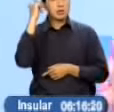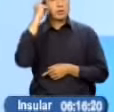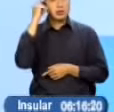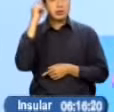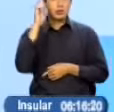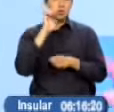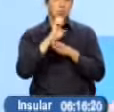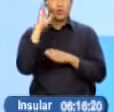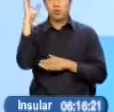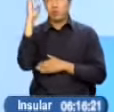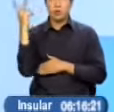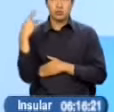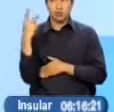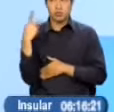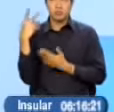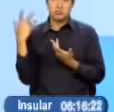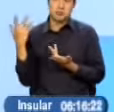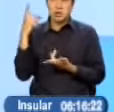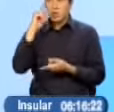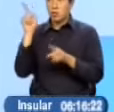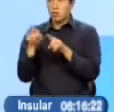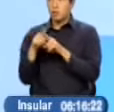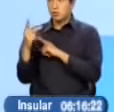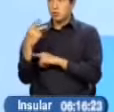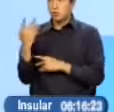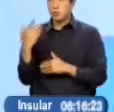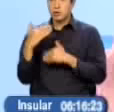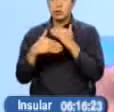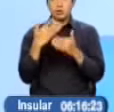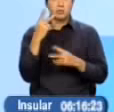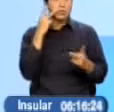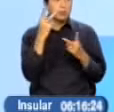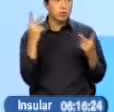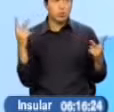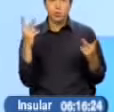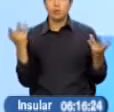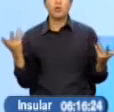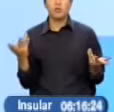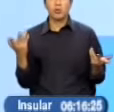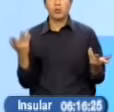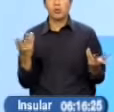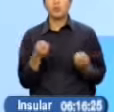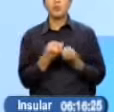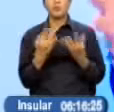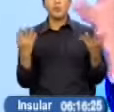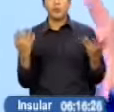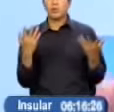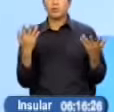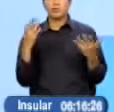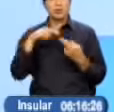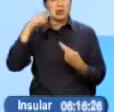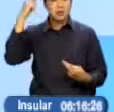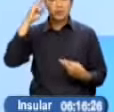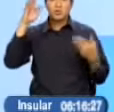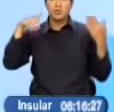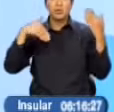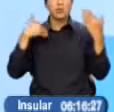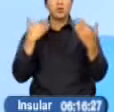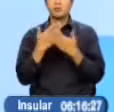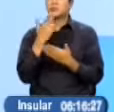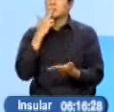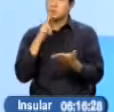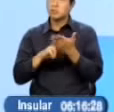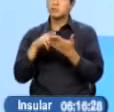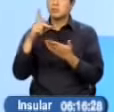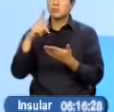ecuador y luego de colombia ecuador y colombia que se pusieron de acuerdo luego vimos que había realmente un clamor en la región para esta carta